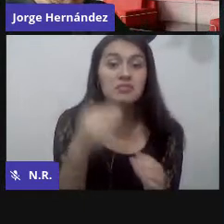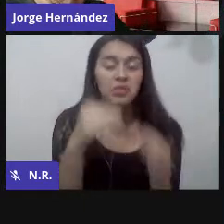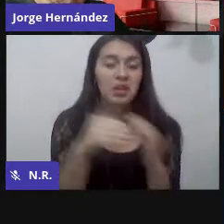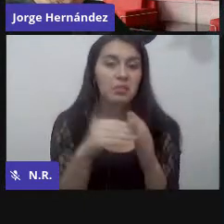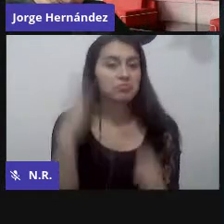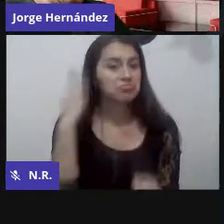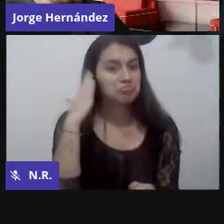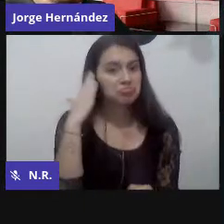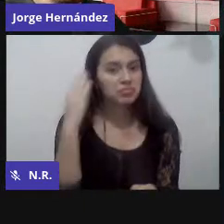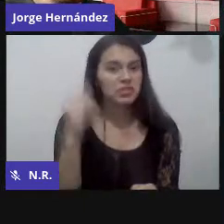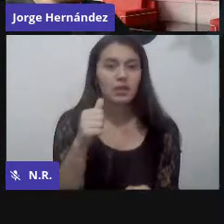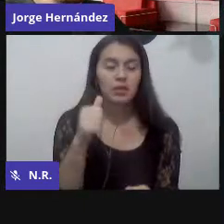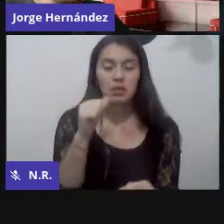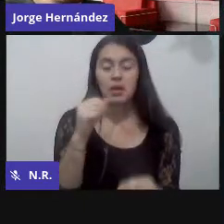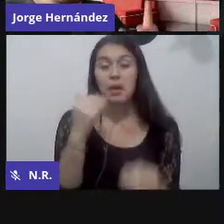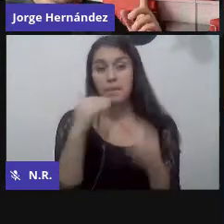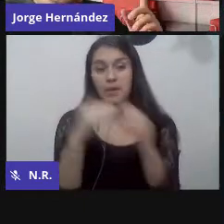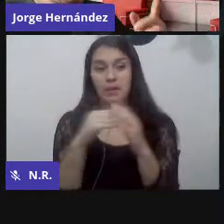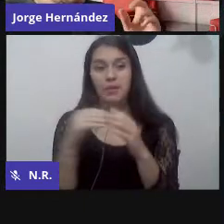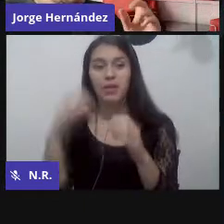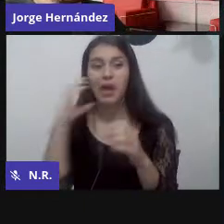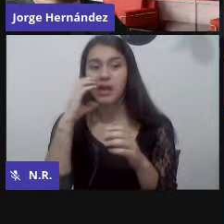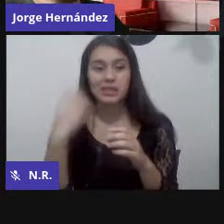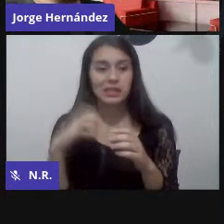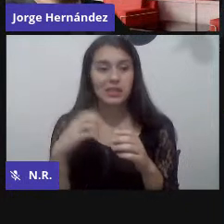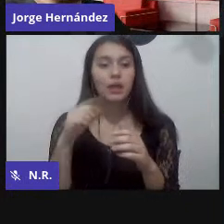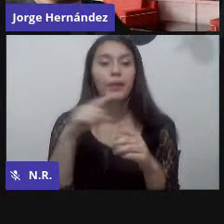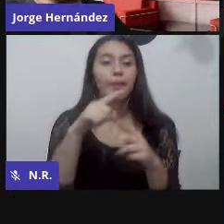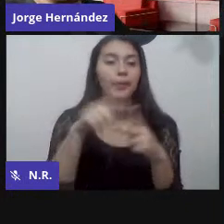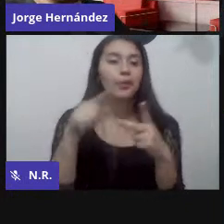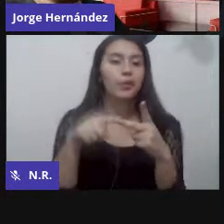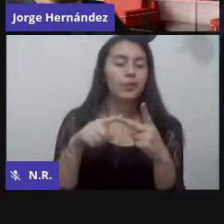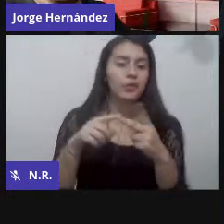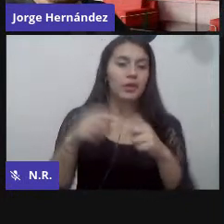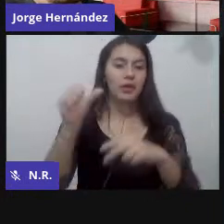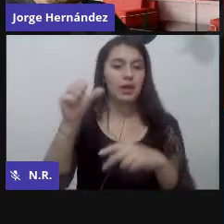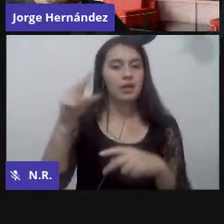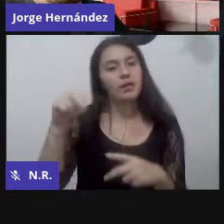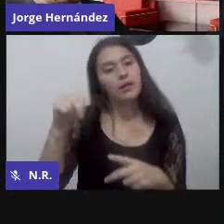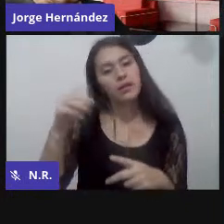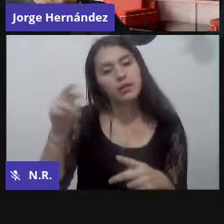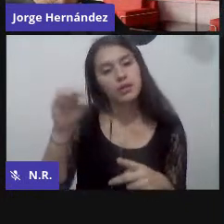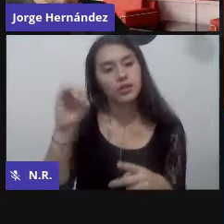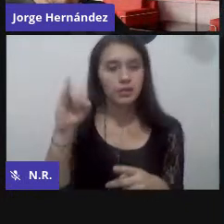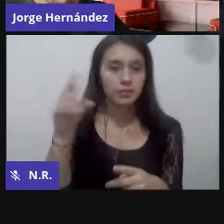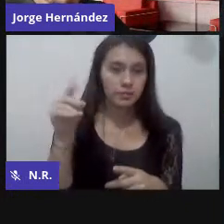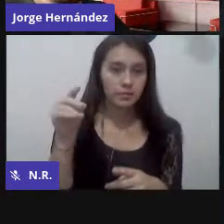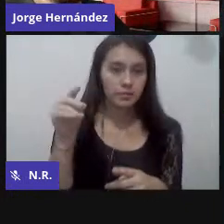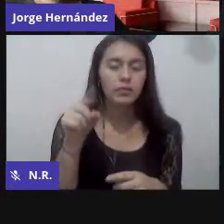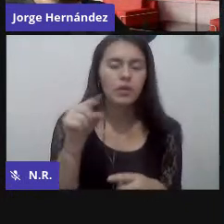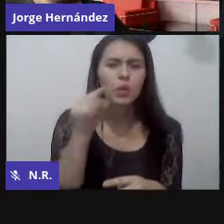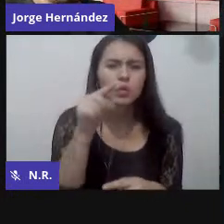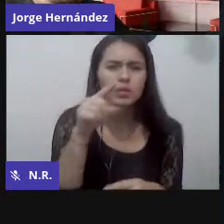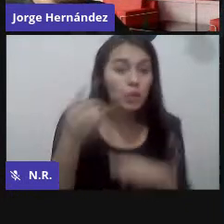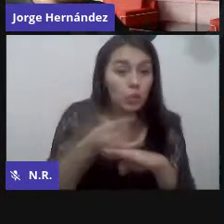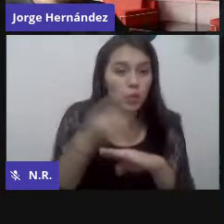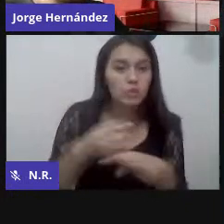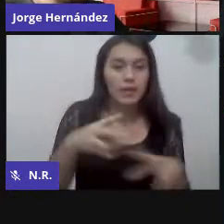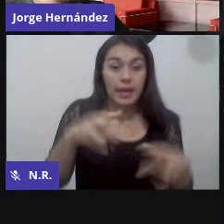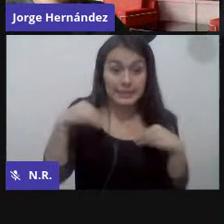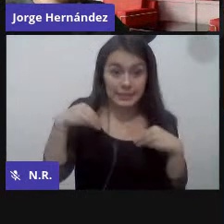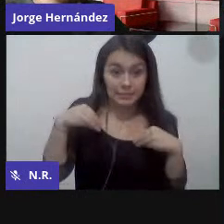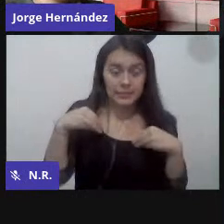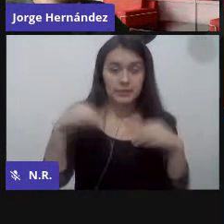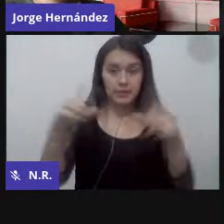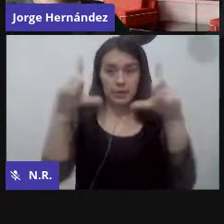al igual usuarios de Android también lo pueden hacer, es permitir o no permitir tanto el uso de la cámara como el uso del